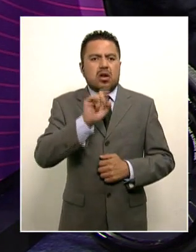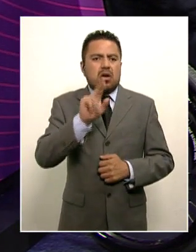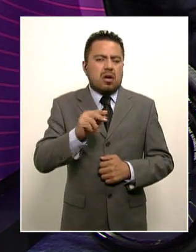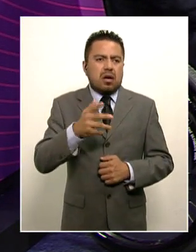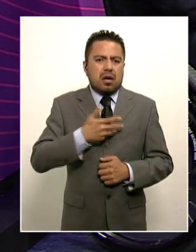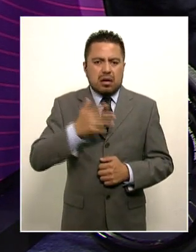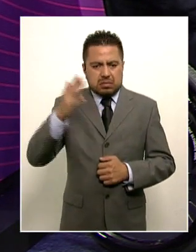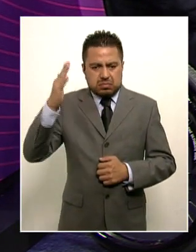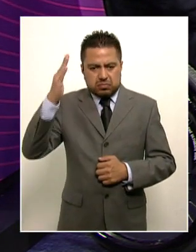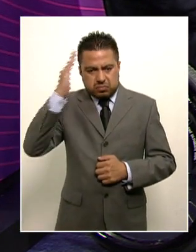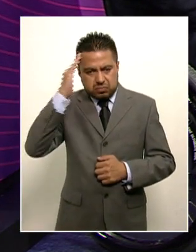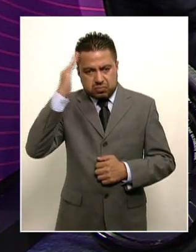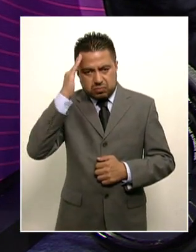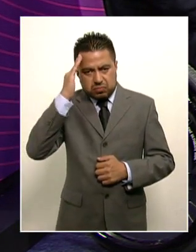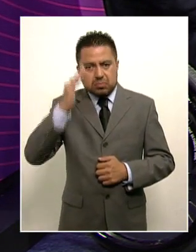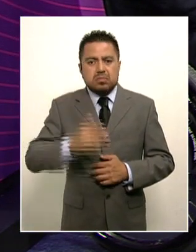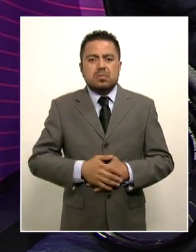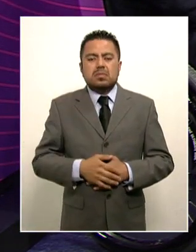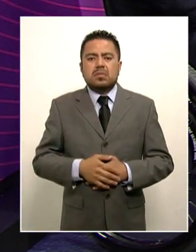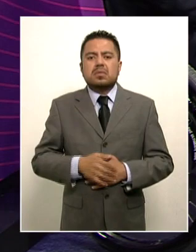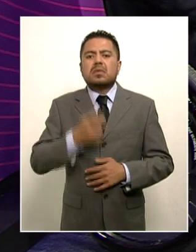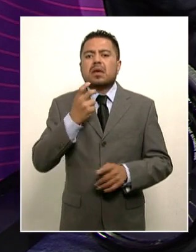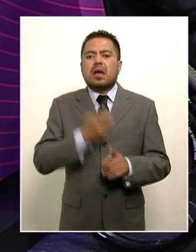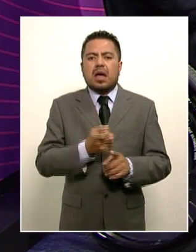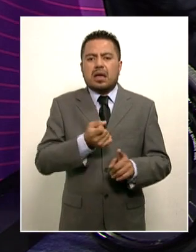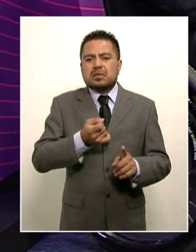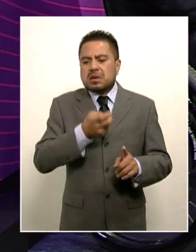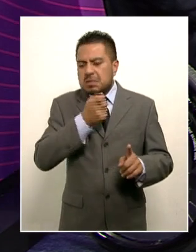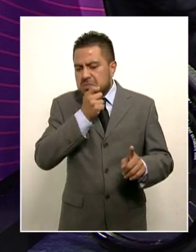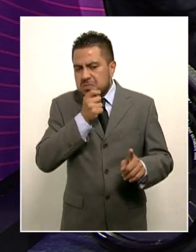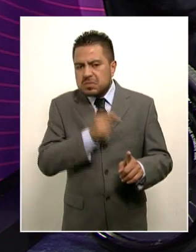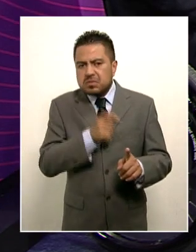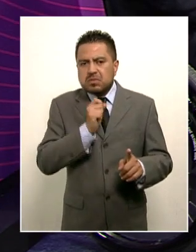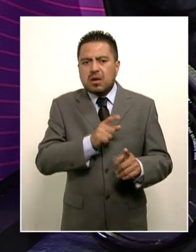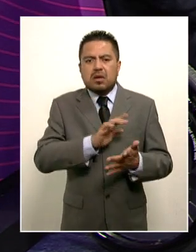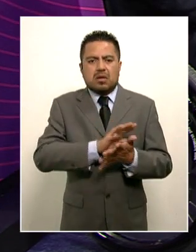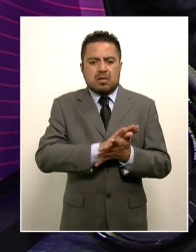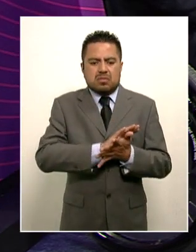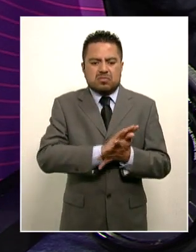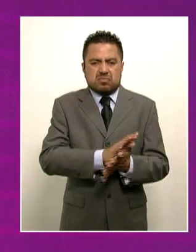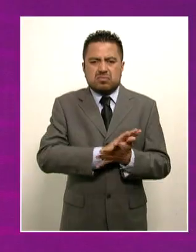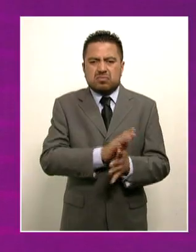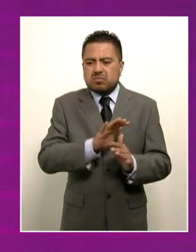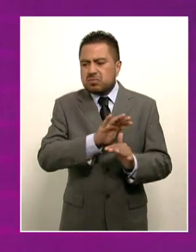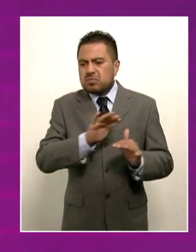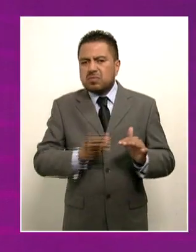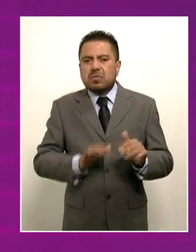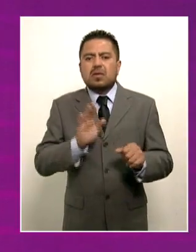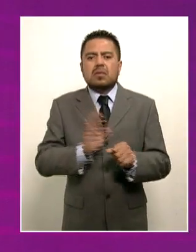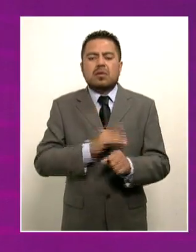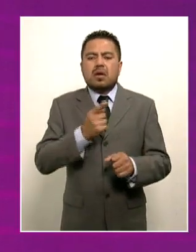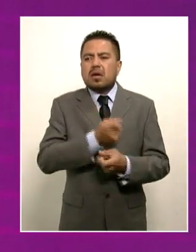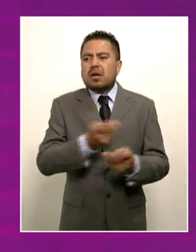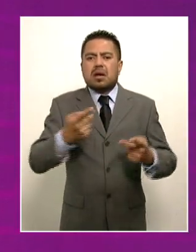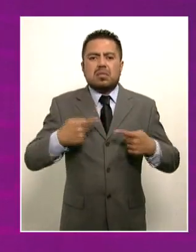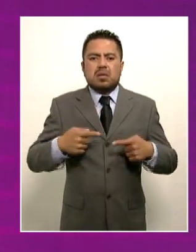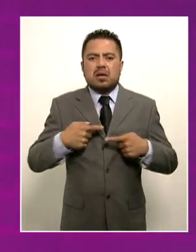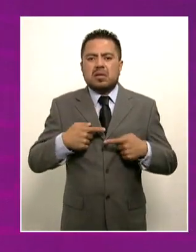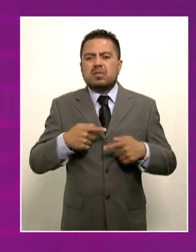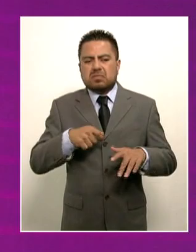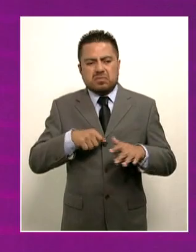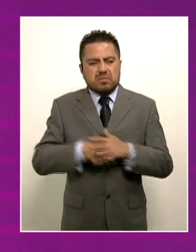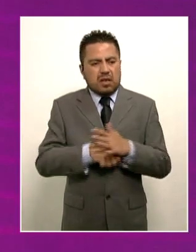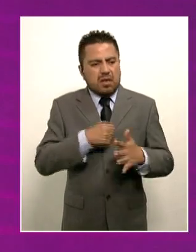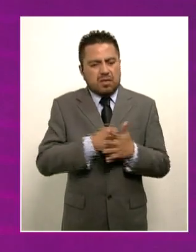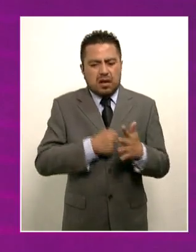tienes capacidades, ¿no? Y es en sí mismo discriminatorio, ¿no? Porque a quienes someten a evaluación para